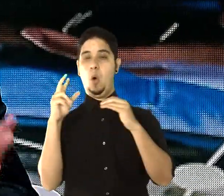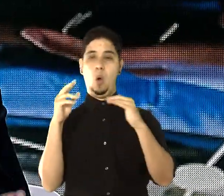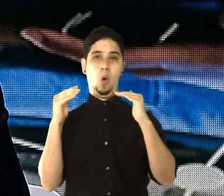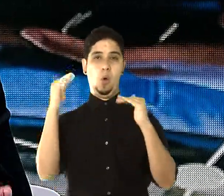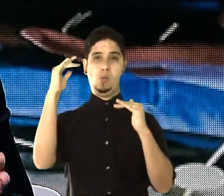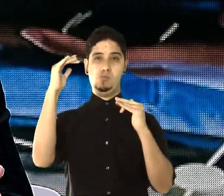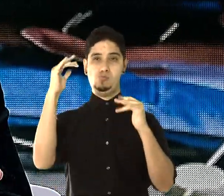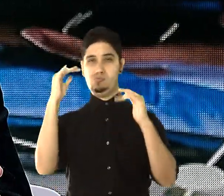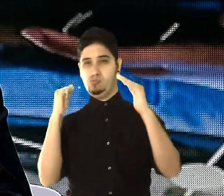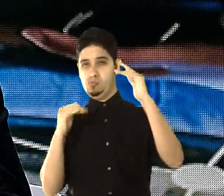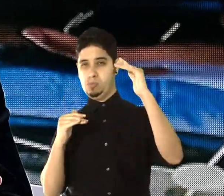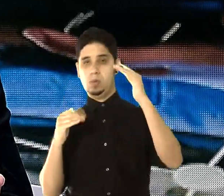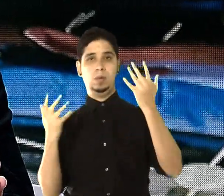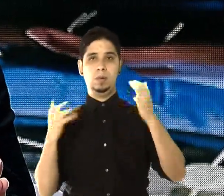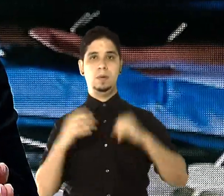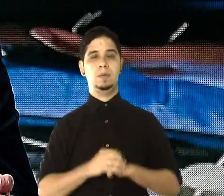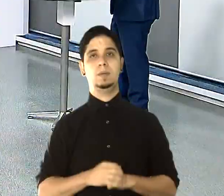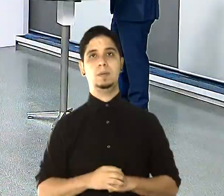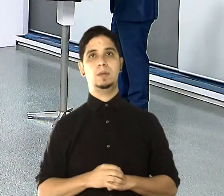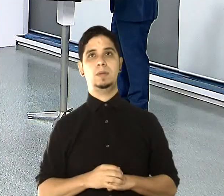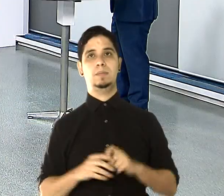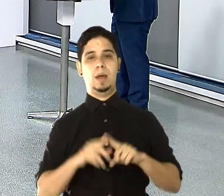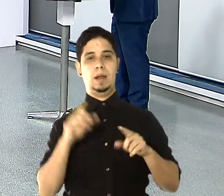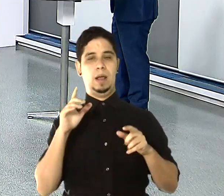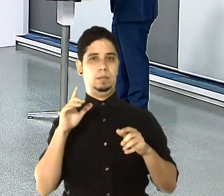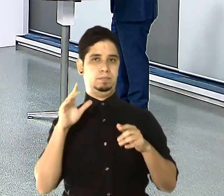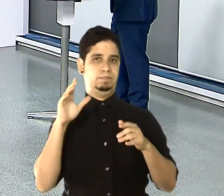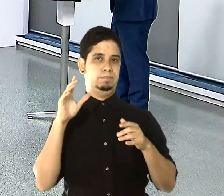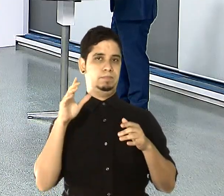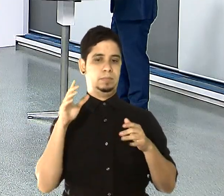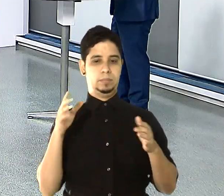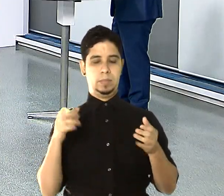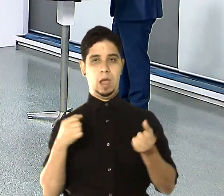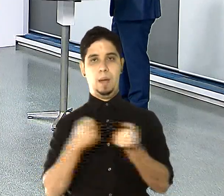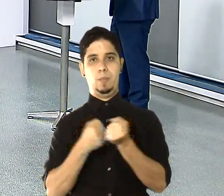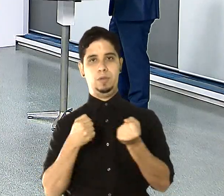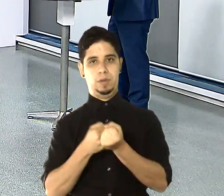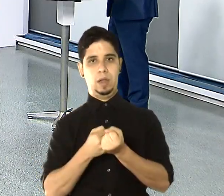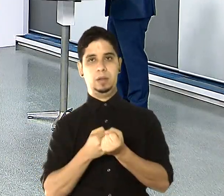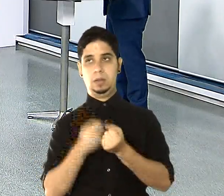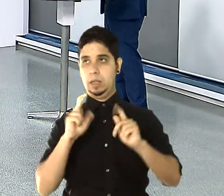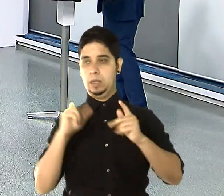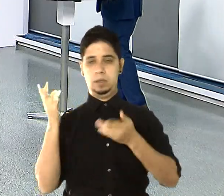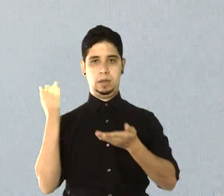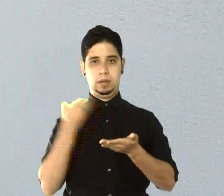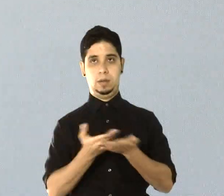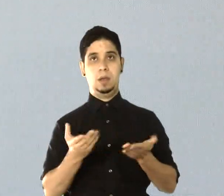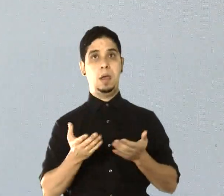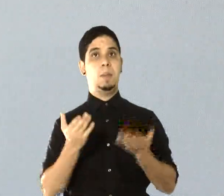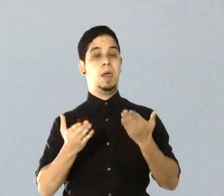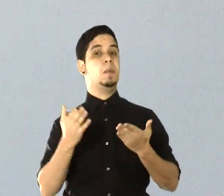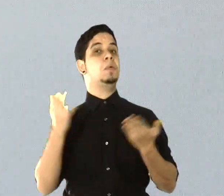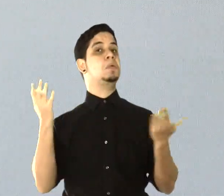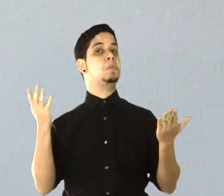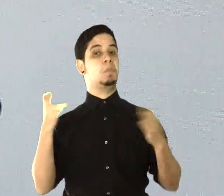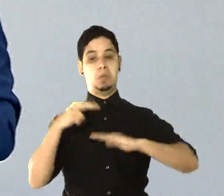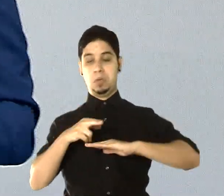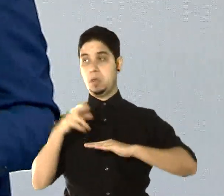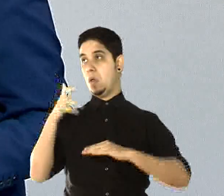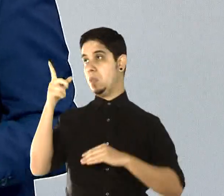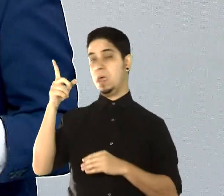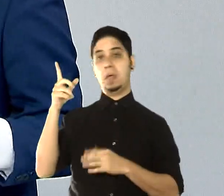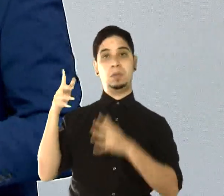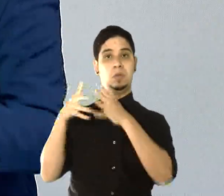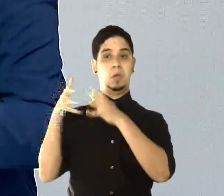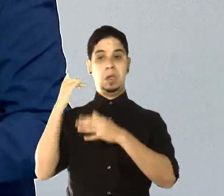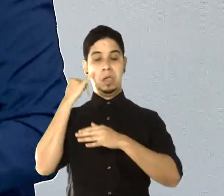de los Estados Para Unidos... evitar la exportación de mano de obra y estimular la importación de mano de obra. A lo mejor hay muchos puertorriqueños que están en Estados Unidos y dicen, si Puerto